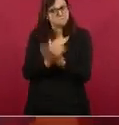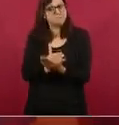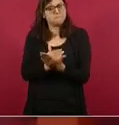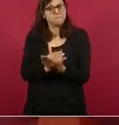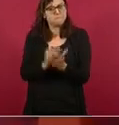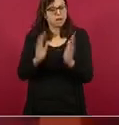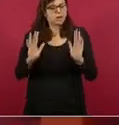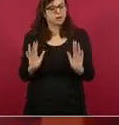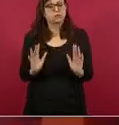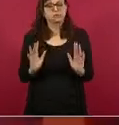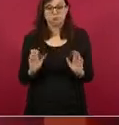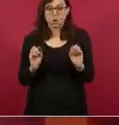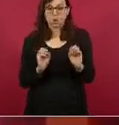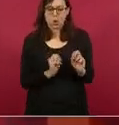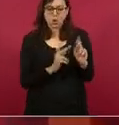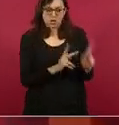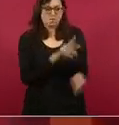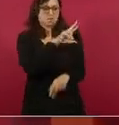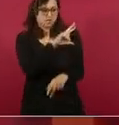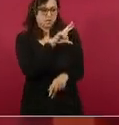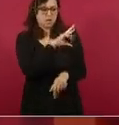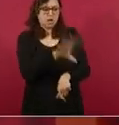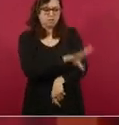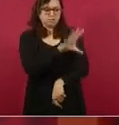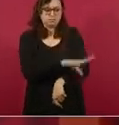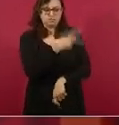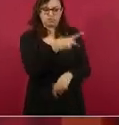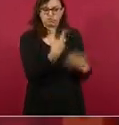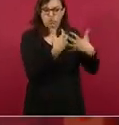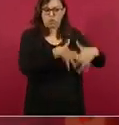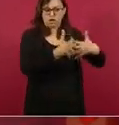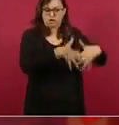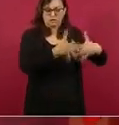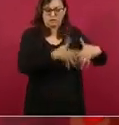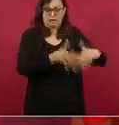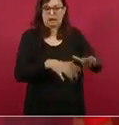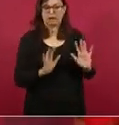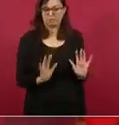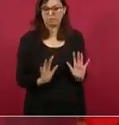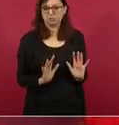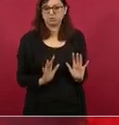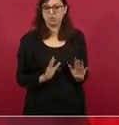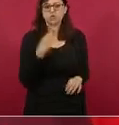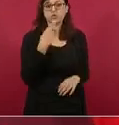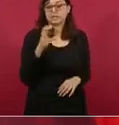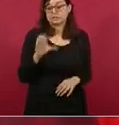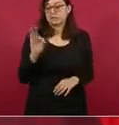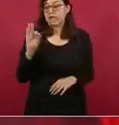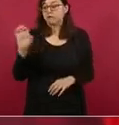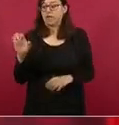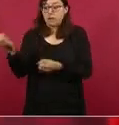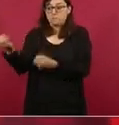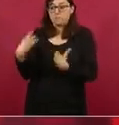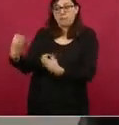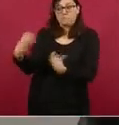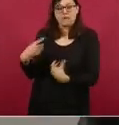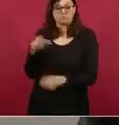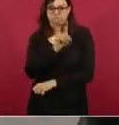es privatización, pero tiene una justificación porque ellos usan la energía para su